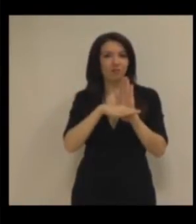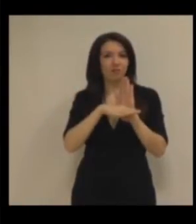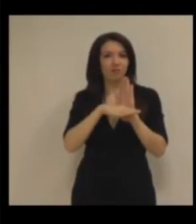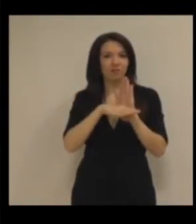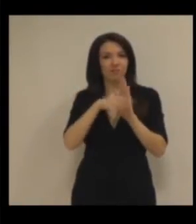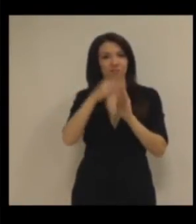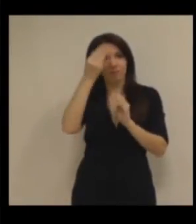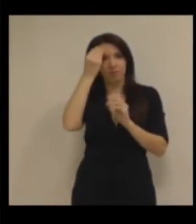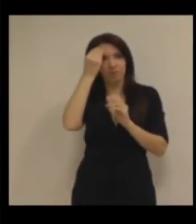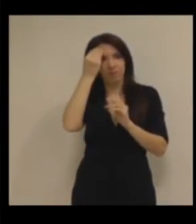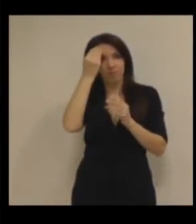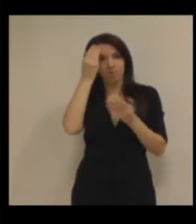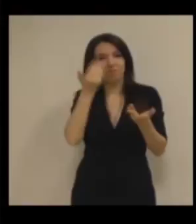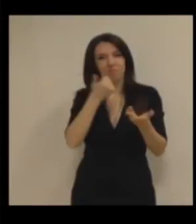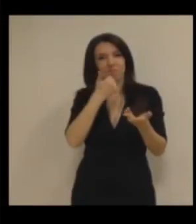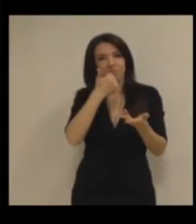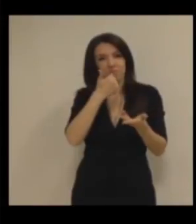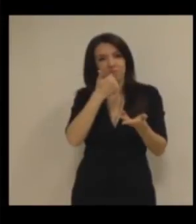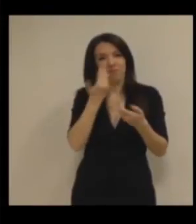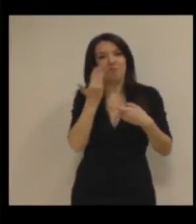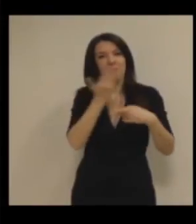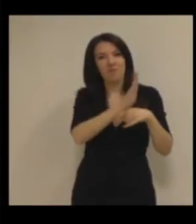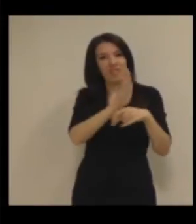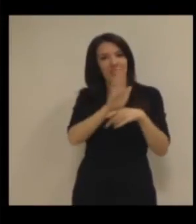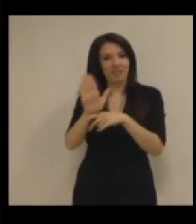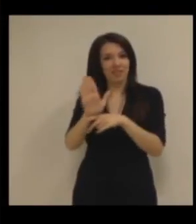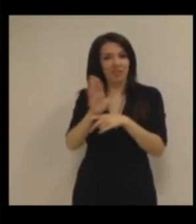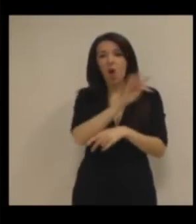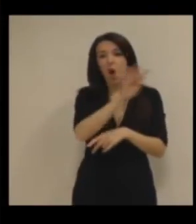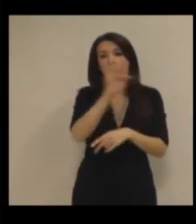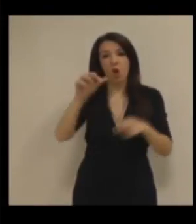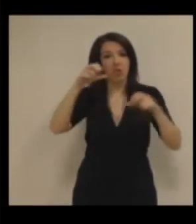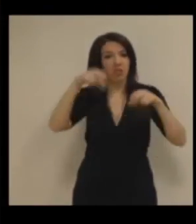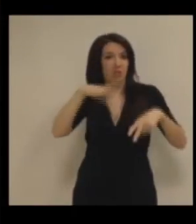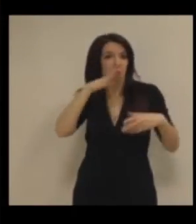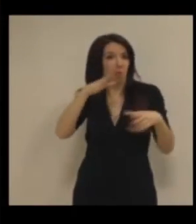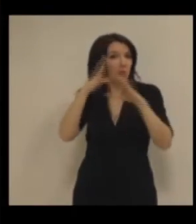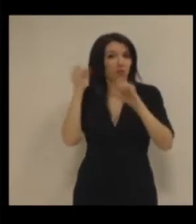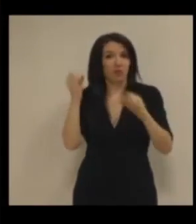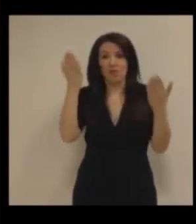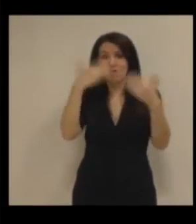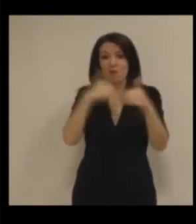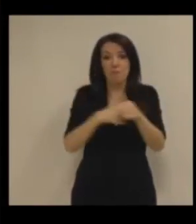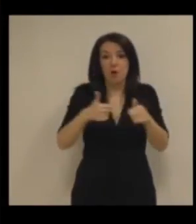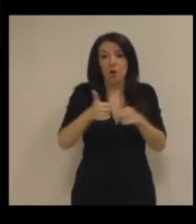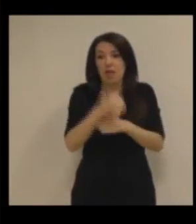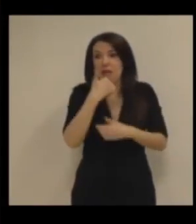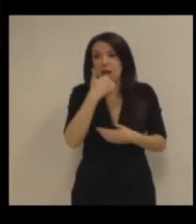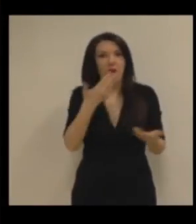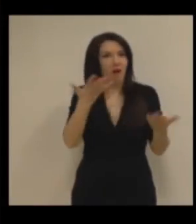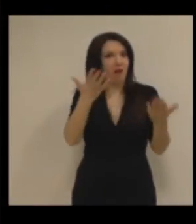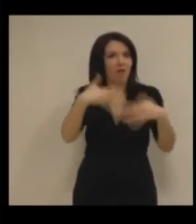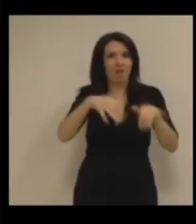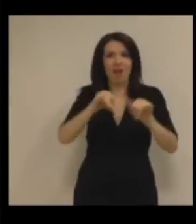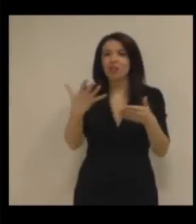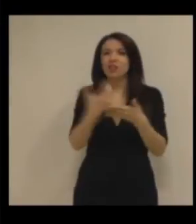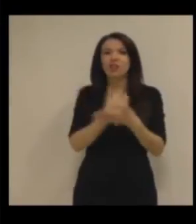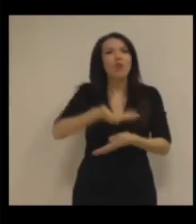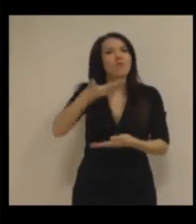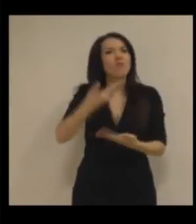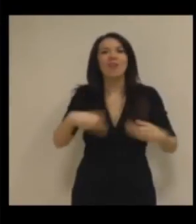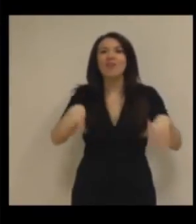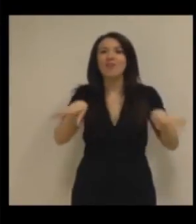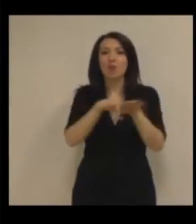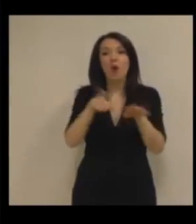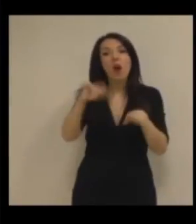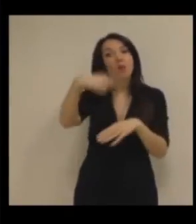creo que es lo menos presentaros, ¿no? Sin ningún orden, aquí no hay protocolo, aquí no hay prioridad de ningún tipo, todos somos igual de importantes, en este